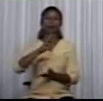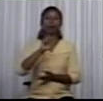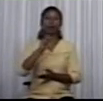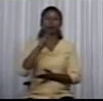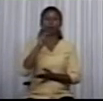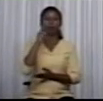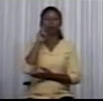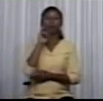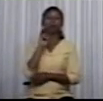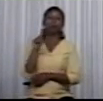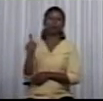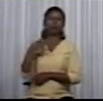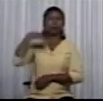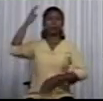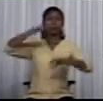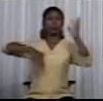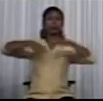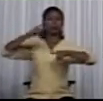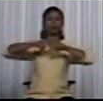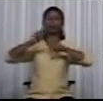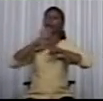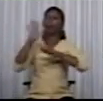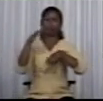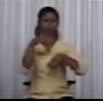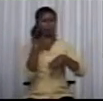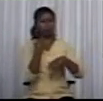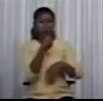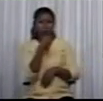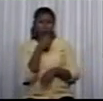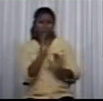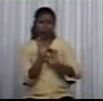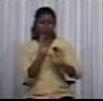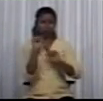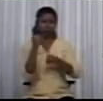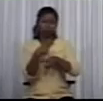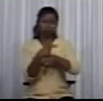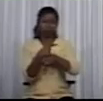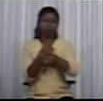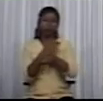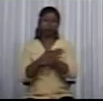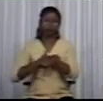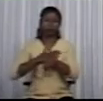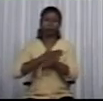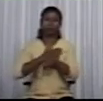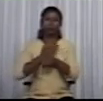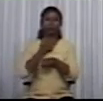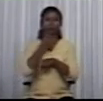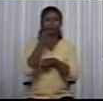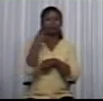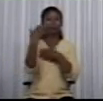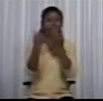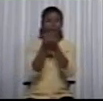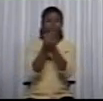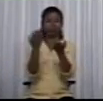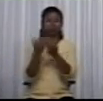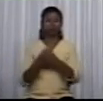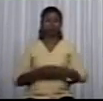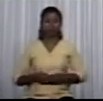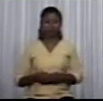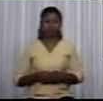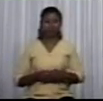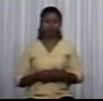Borbón. Venía la lluvia, pero esto no fue pretexto para que pudiéramos conversar con Papá Roncón en esta entrevista que les presentamos a